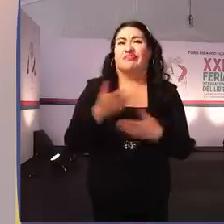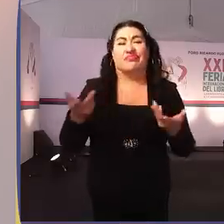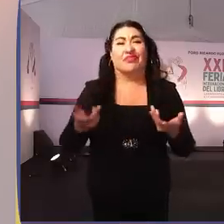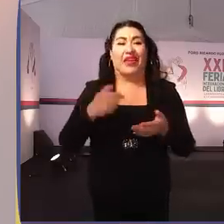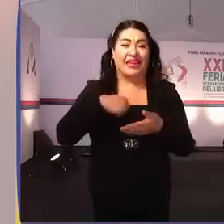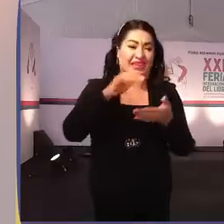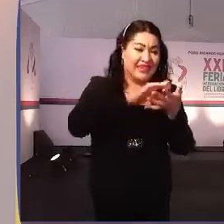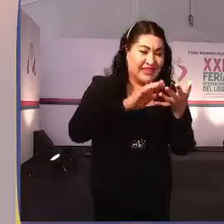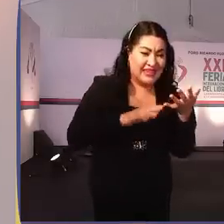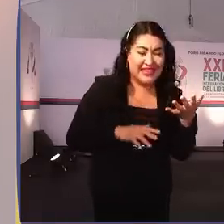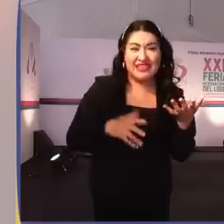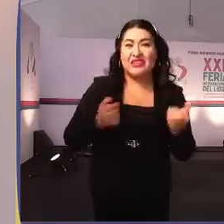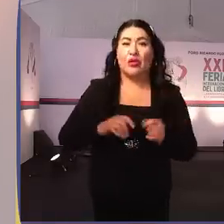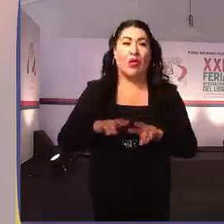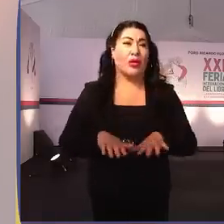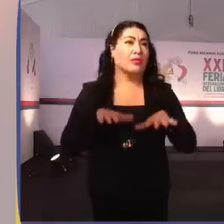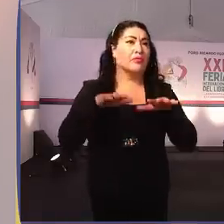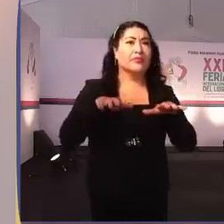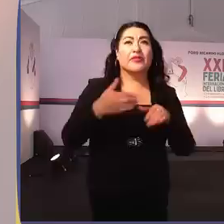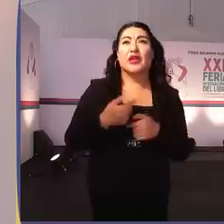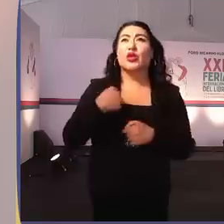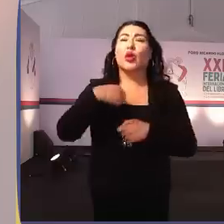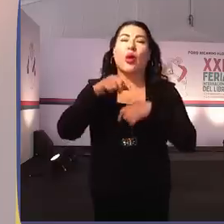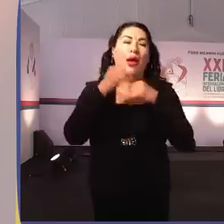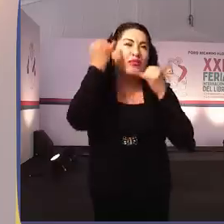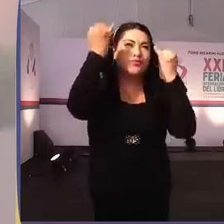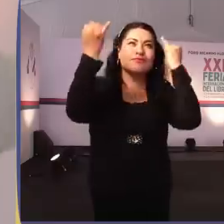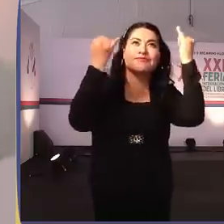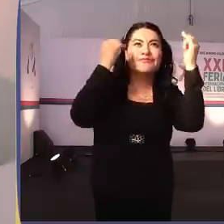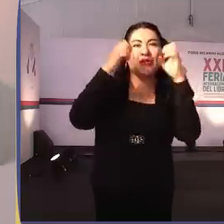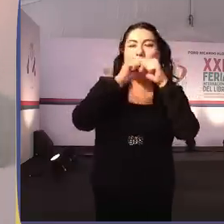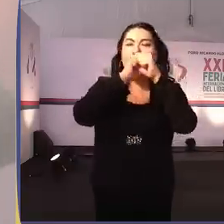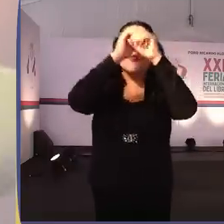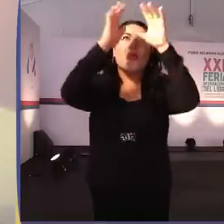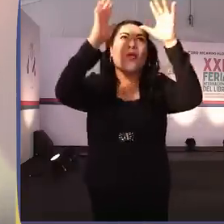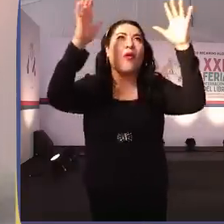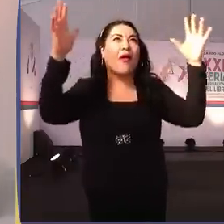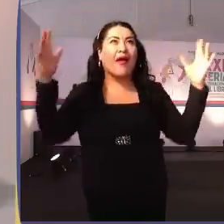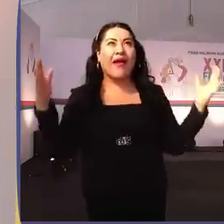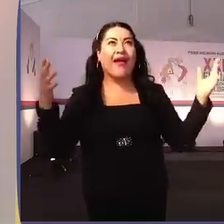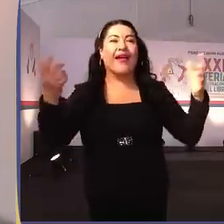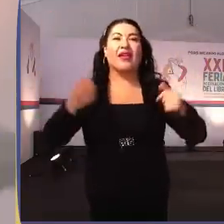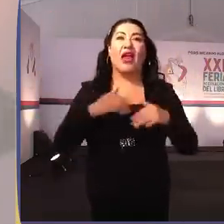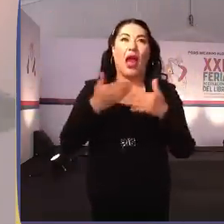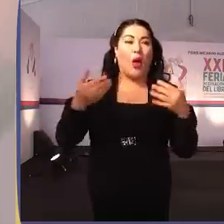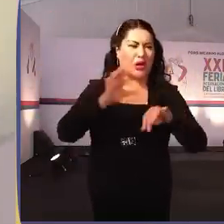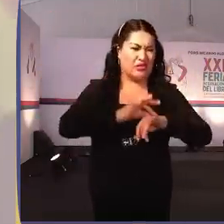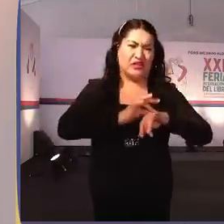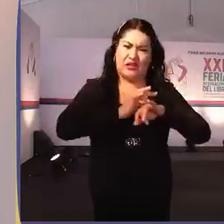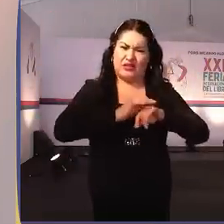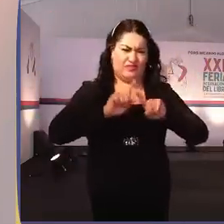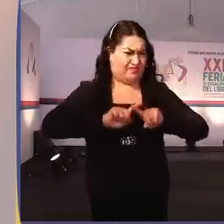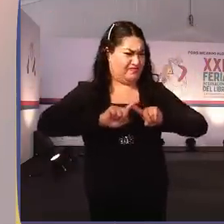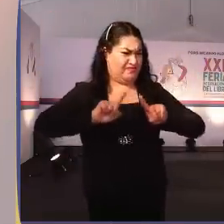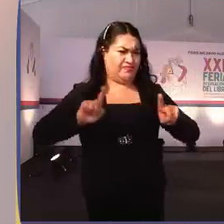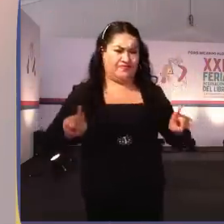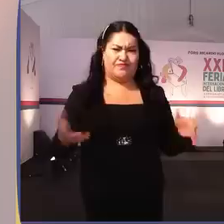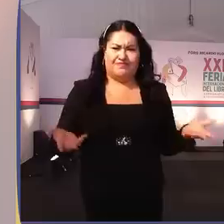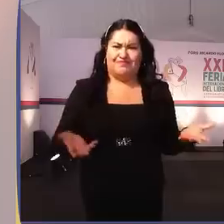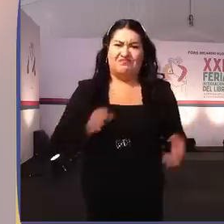con historias fabulosas que nos hicieron soñar, cuando la realidad es así, así como la ven, mala, es muy mala la